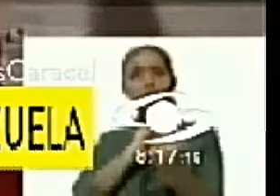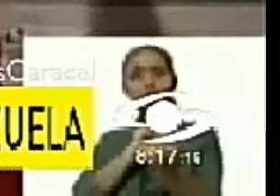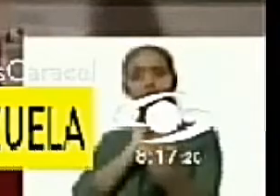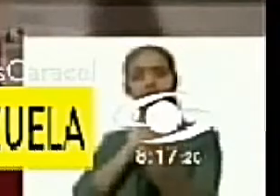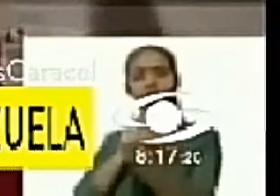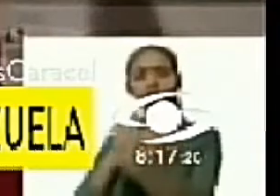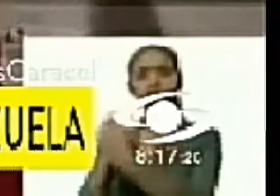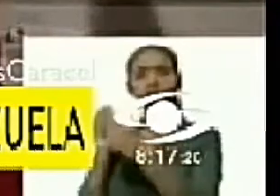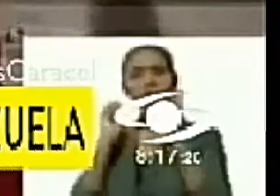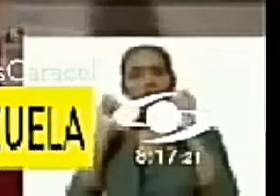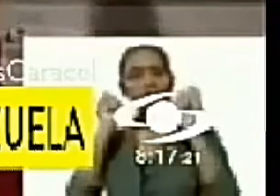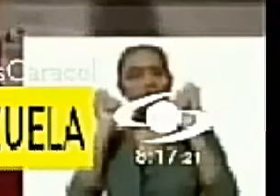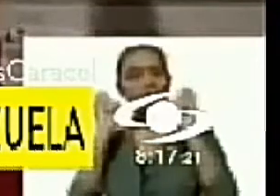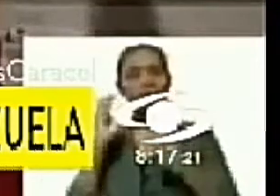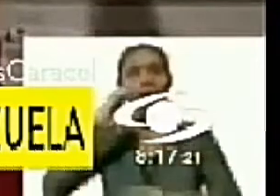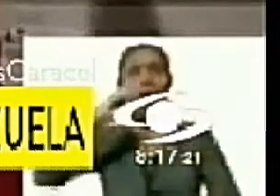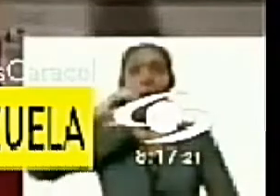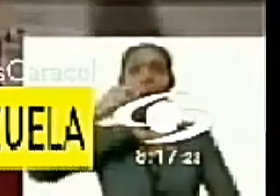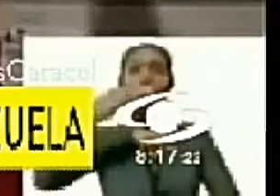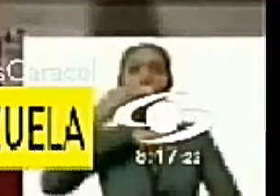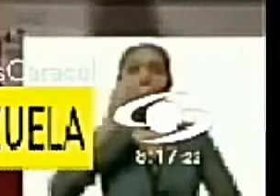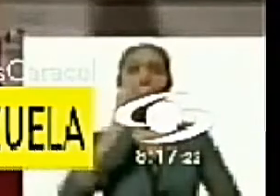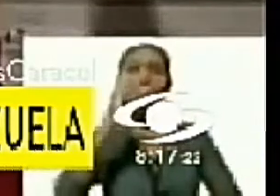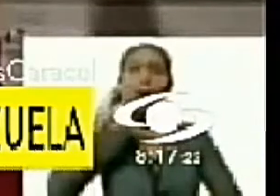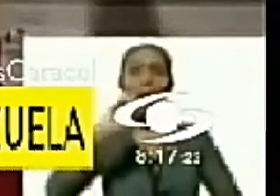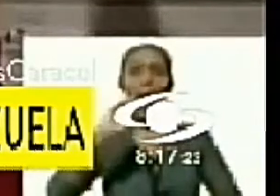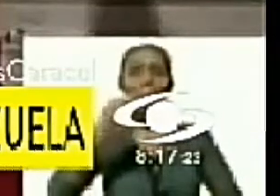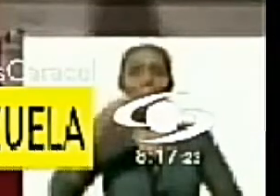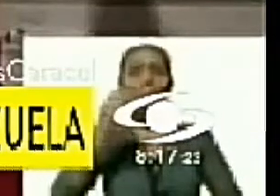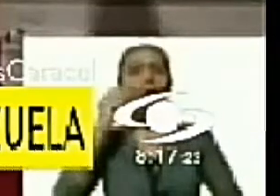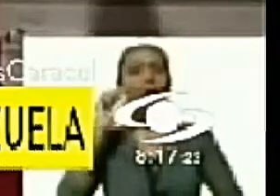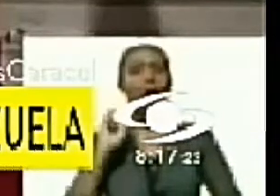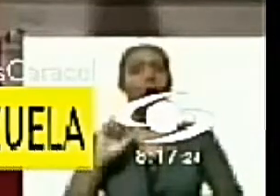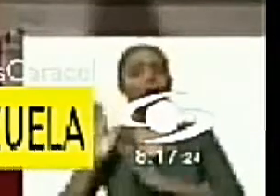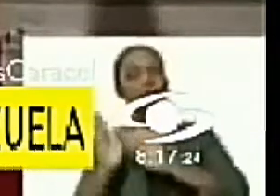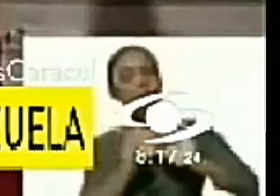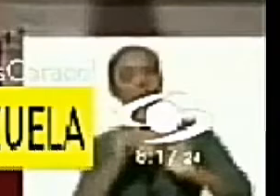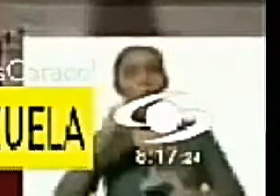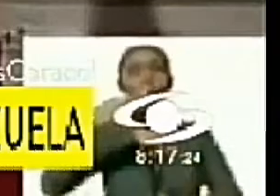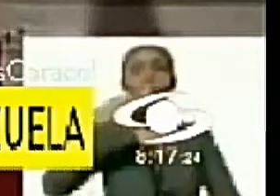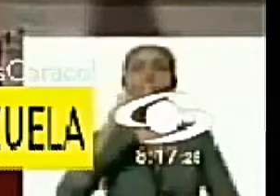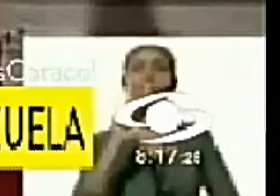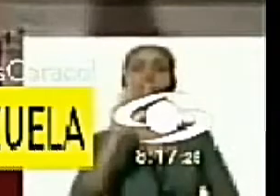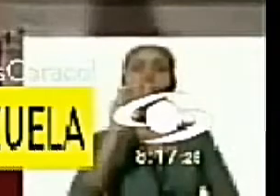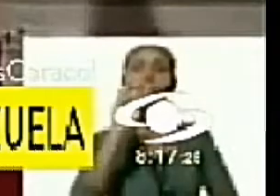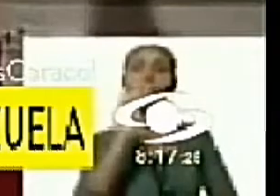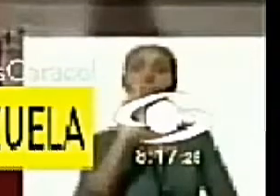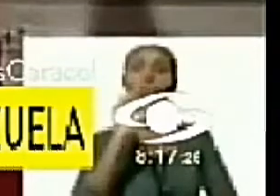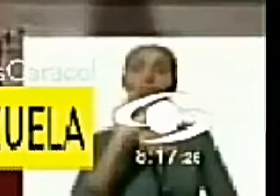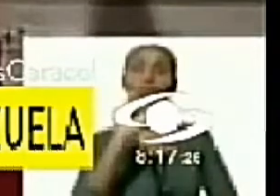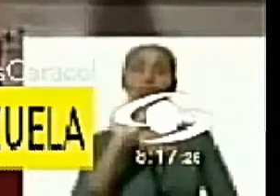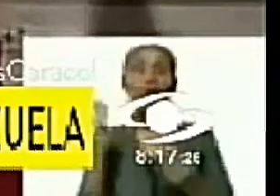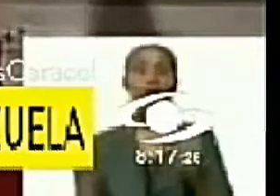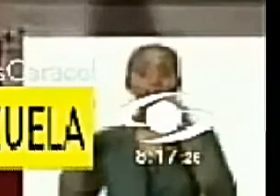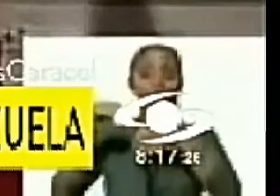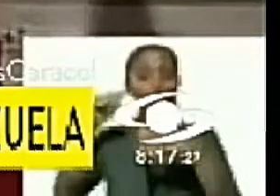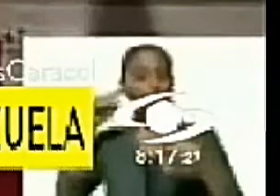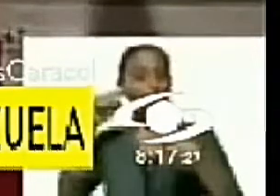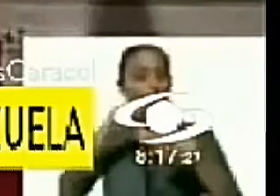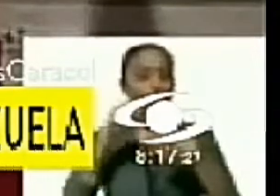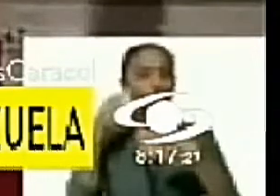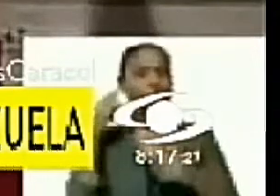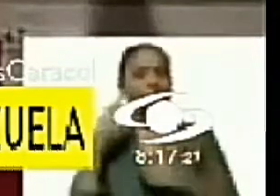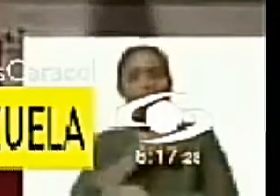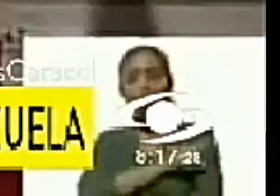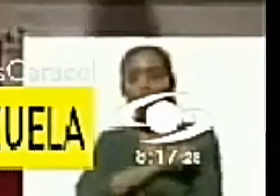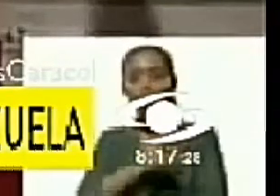el régimen de Maduro y segundo con el comunismo en América. Yeah. Y también lo que yo mucho tiempo decía, que era el interés de Estados Unidos, sea el petróleo de Venezuela,